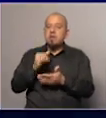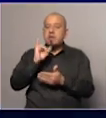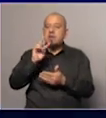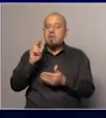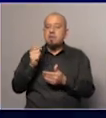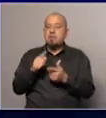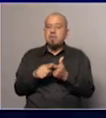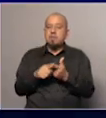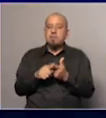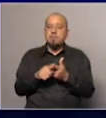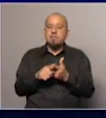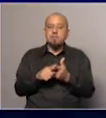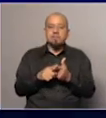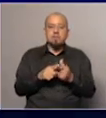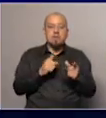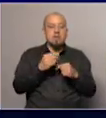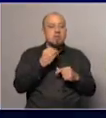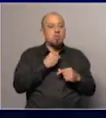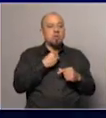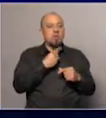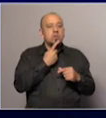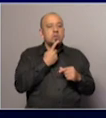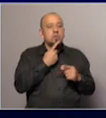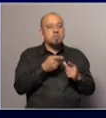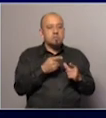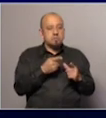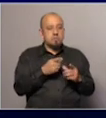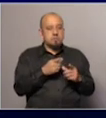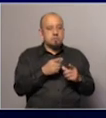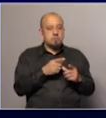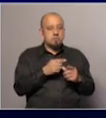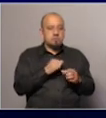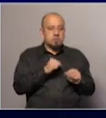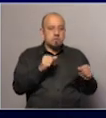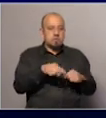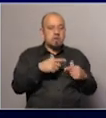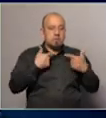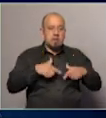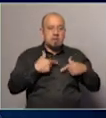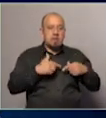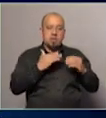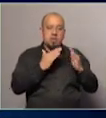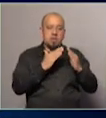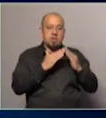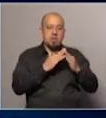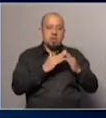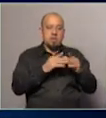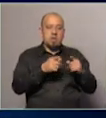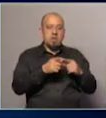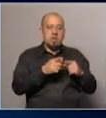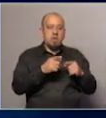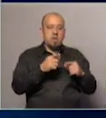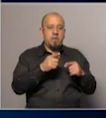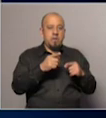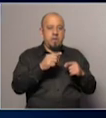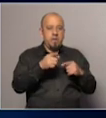recién la voluntad política que en este tema puede tener el ministerio de vivienda de la iniciativa que en estos